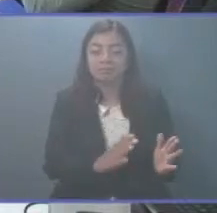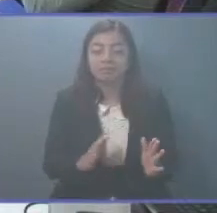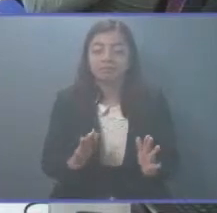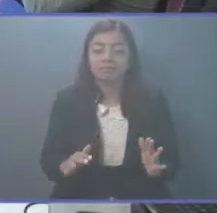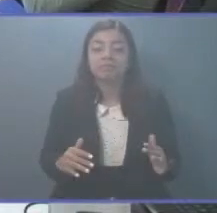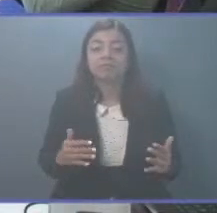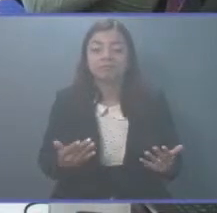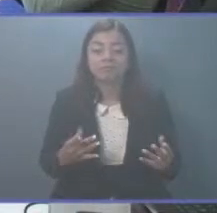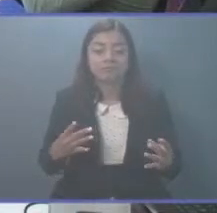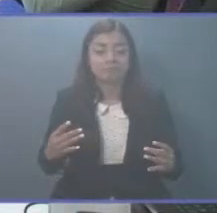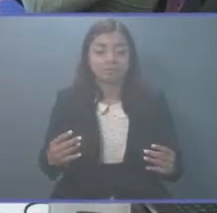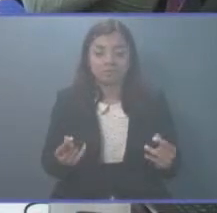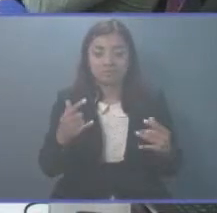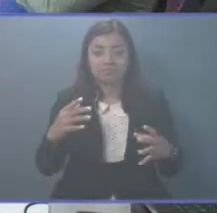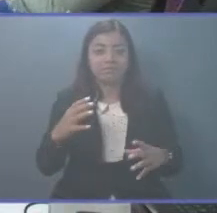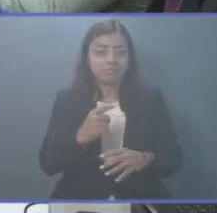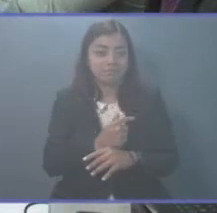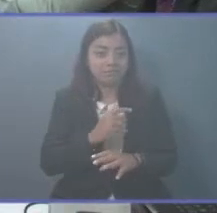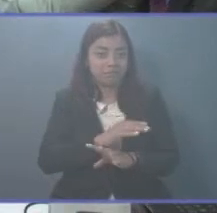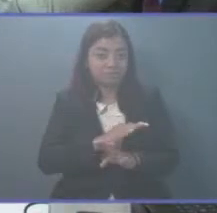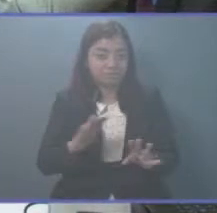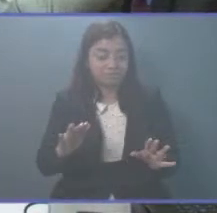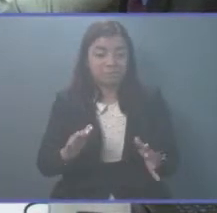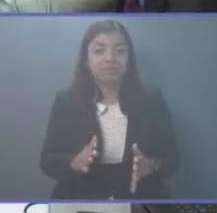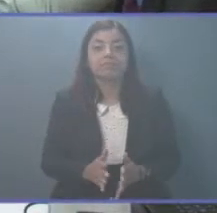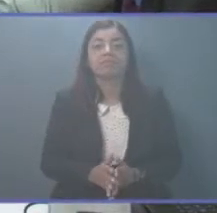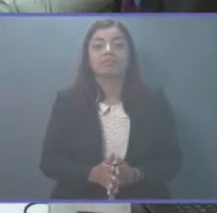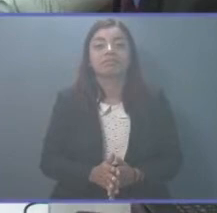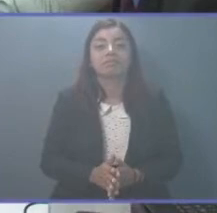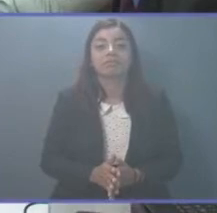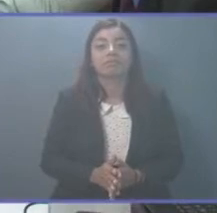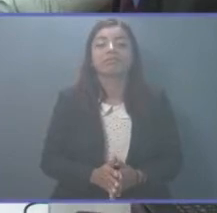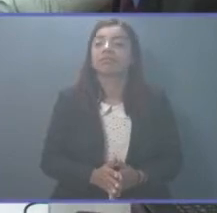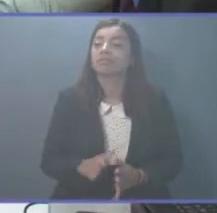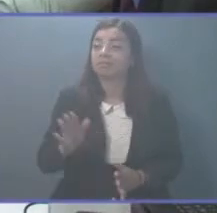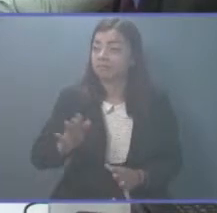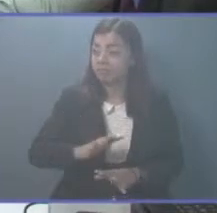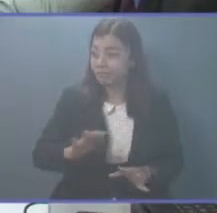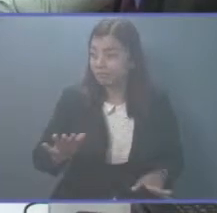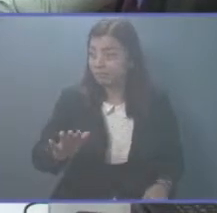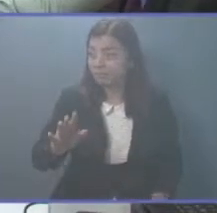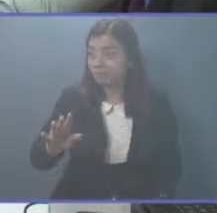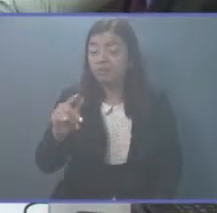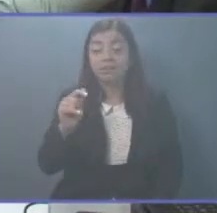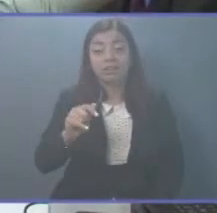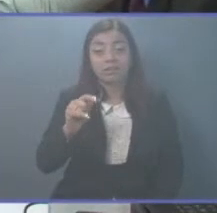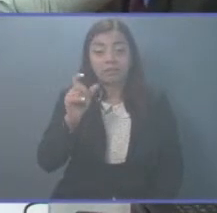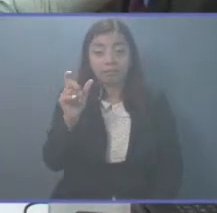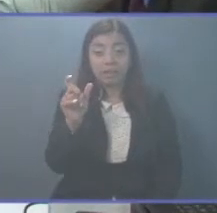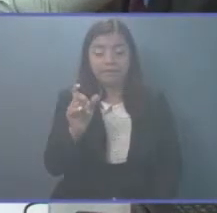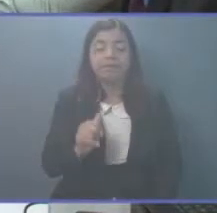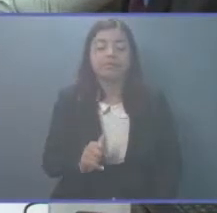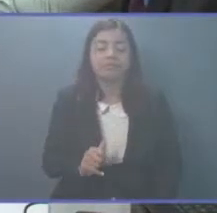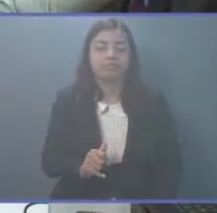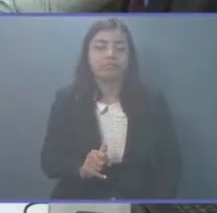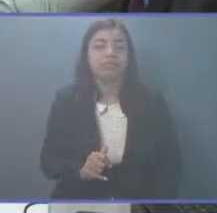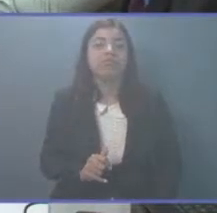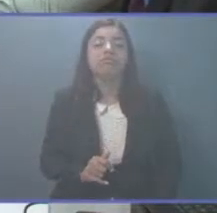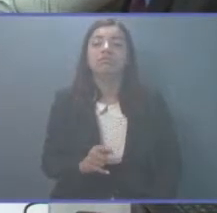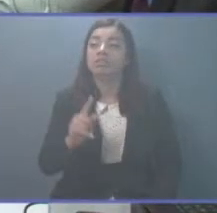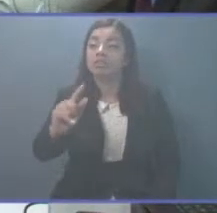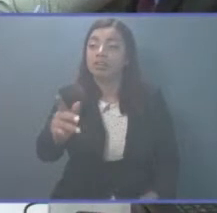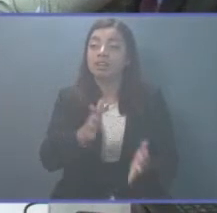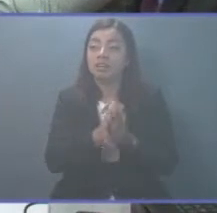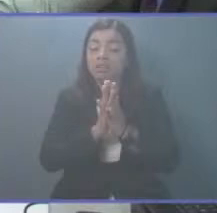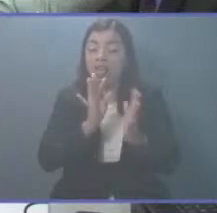diligenciadas a la brevedad posible, nada más, y quitarle la palabra mayor. Quitamos la palabra mayor. Diría, las